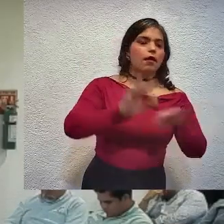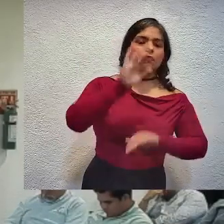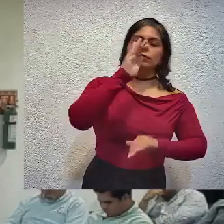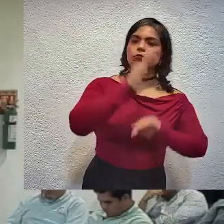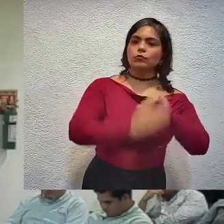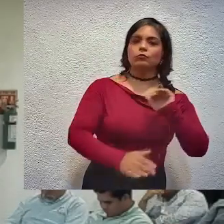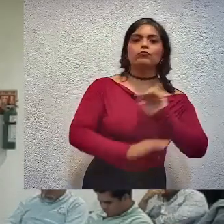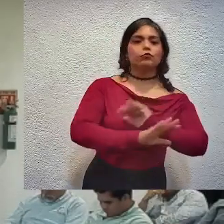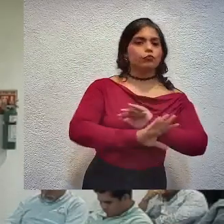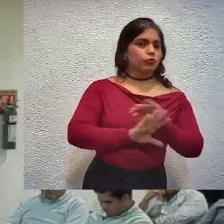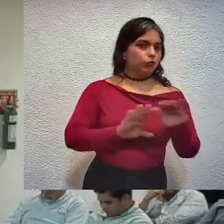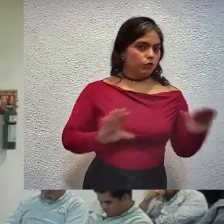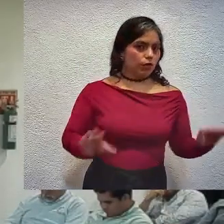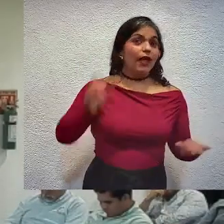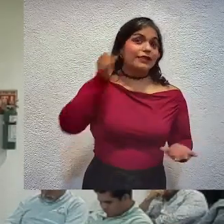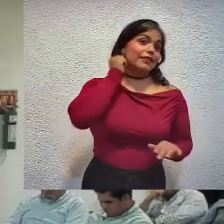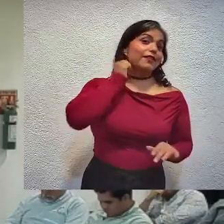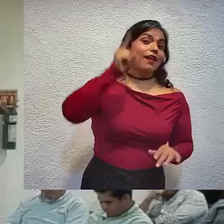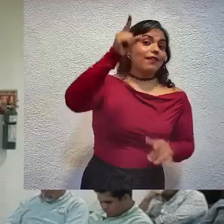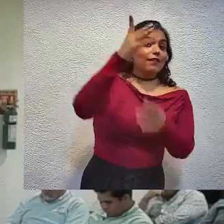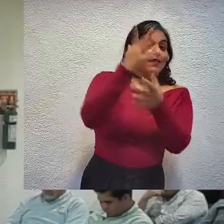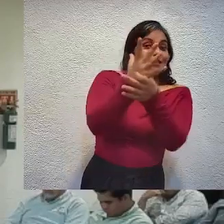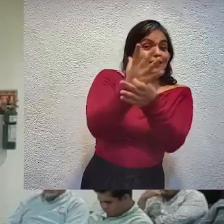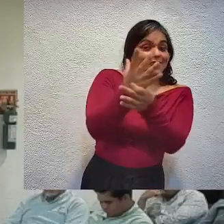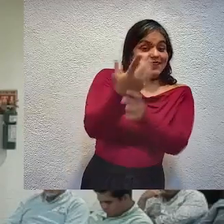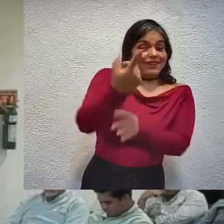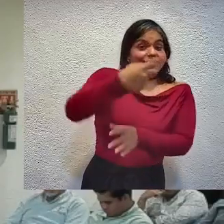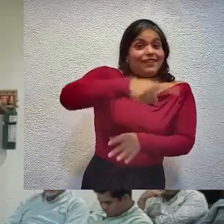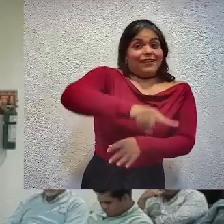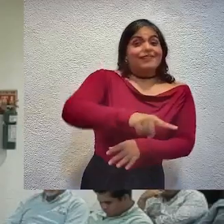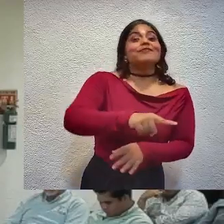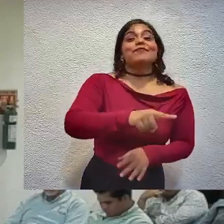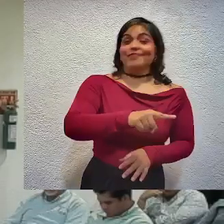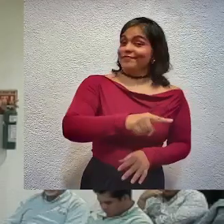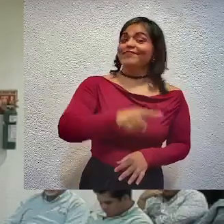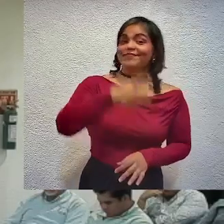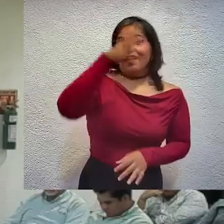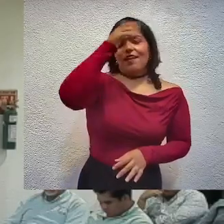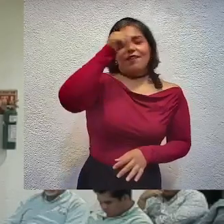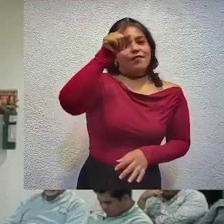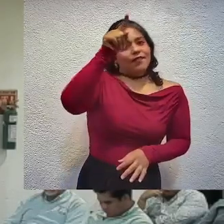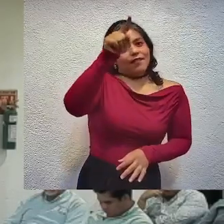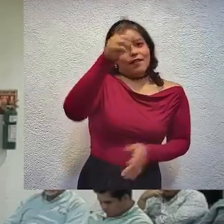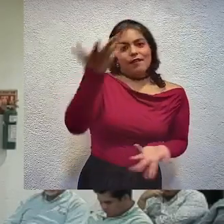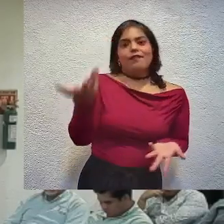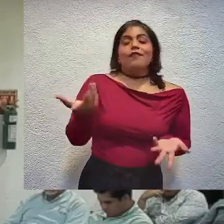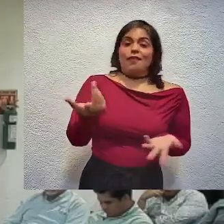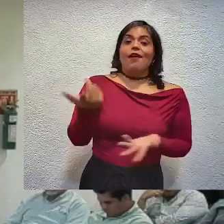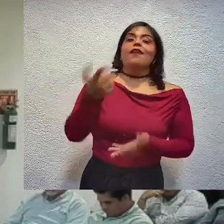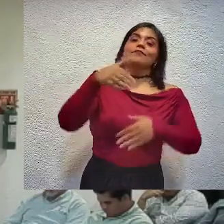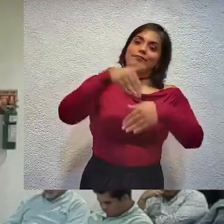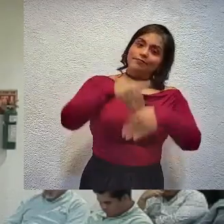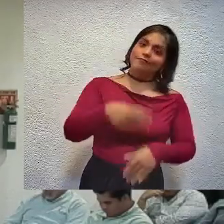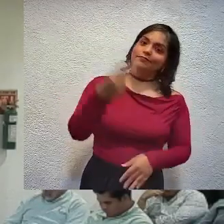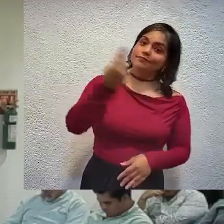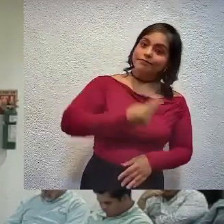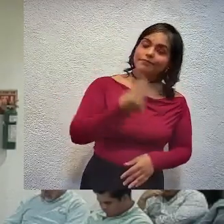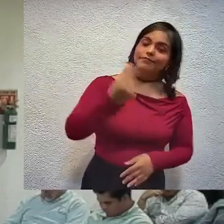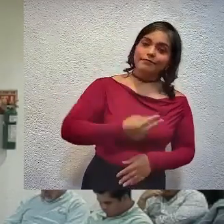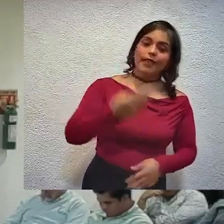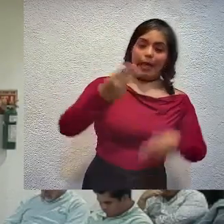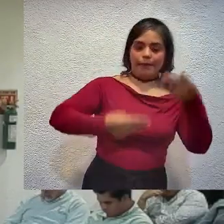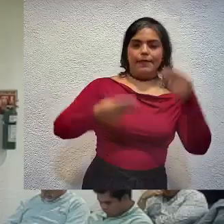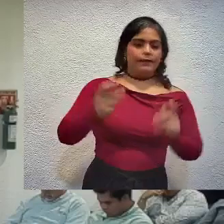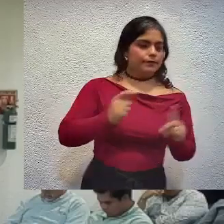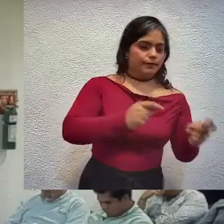así haberlo determinado el Senado en el nombramiento y en el respectivo acuerdo que emitió la convocatoria para designar magistraturas,